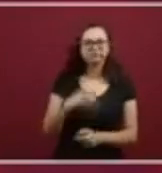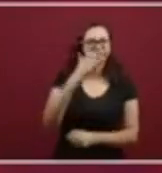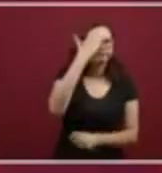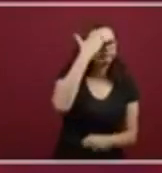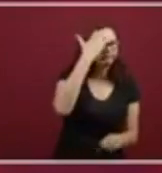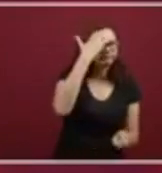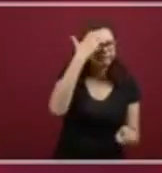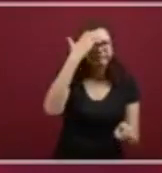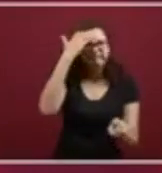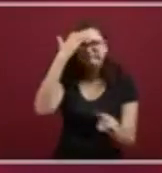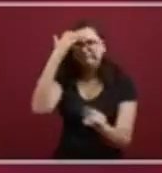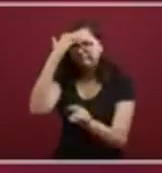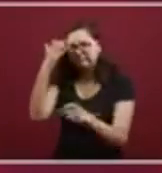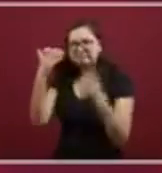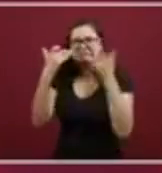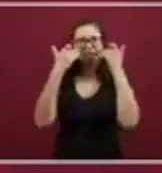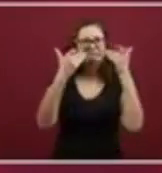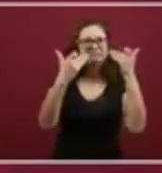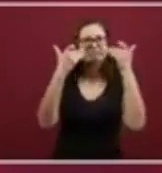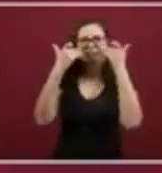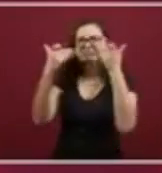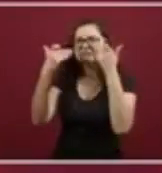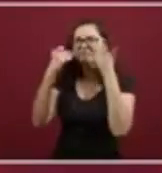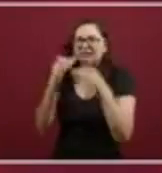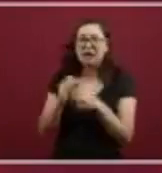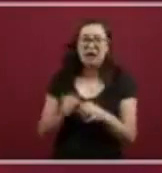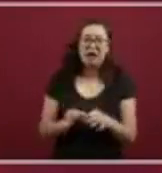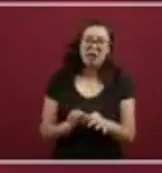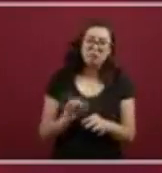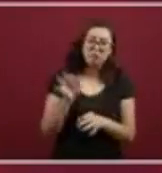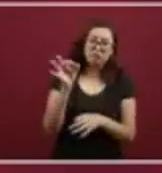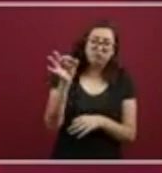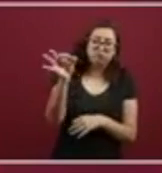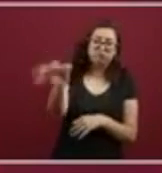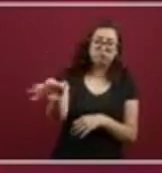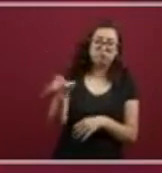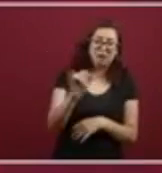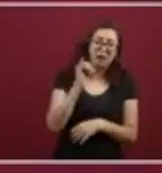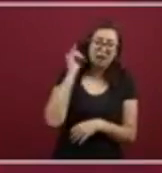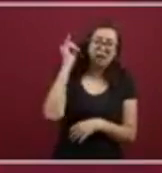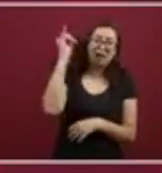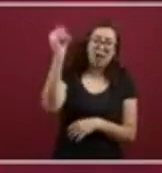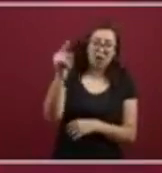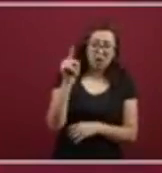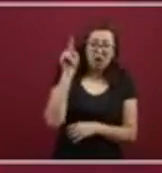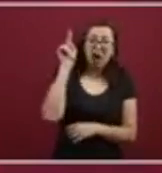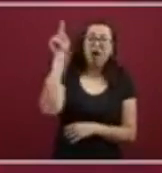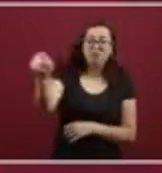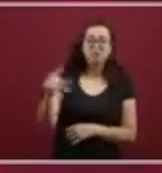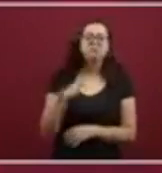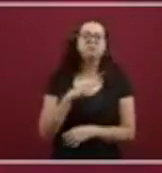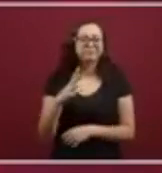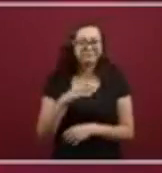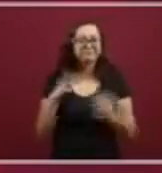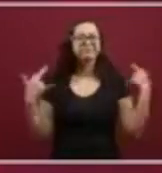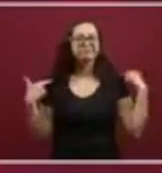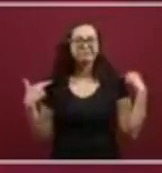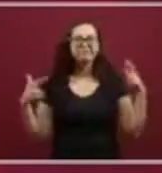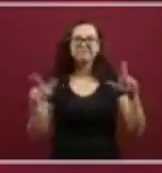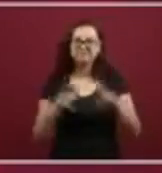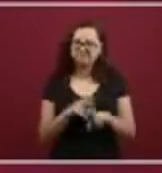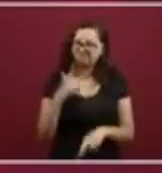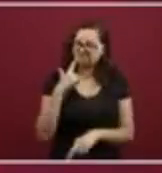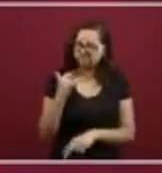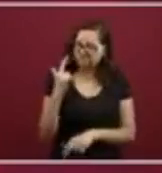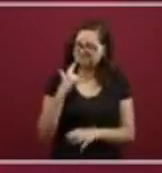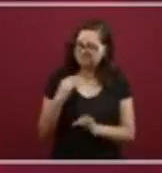que en las comunidades más apartadas, allá están los maestros cumpliendo